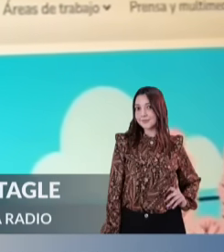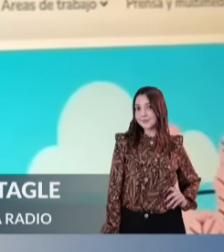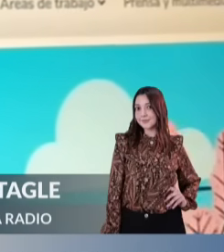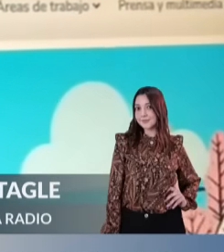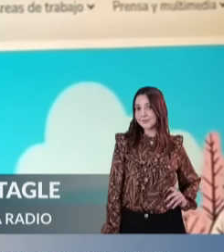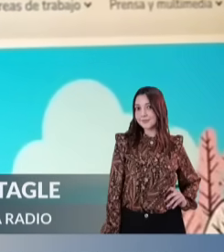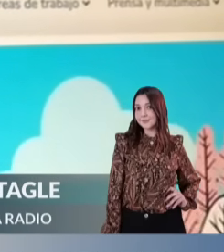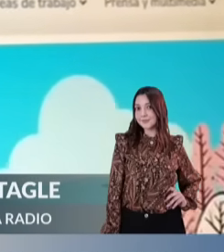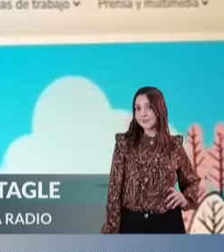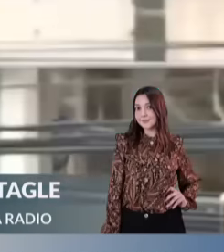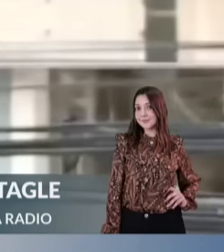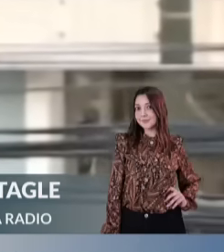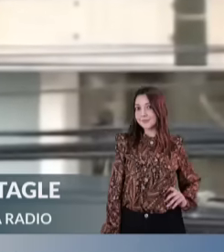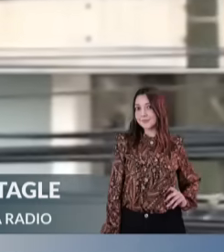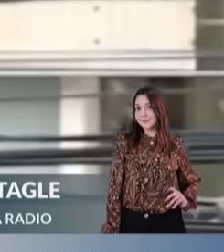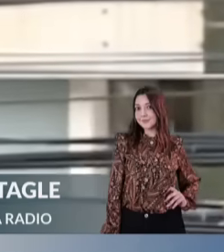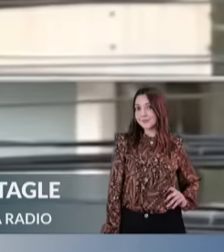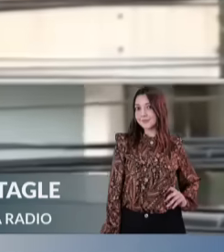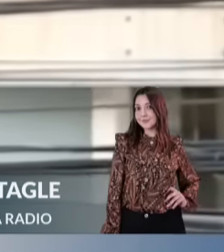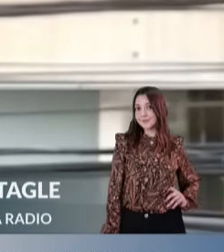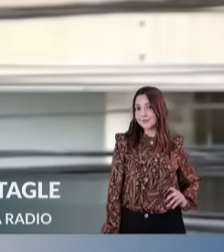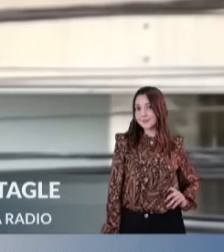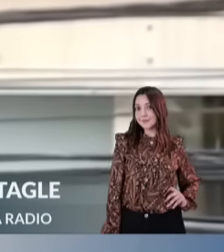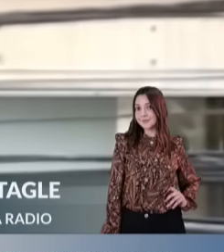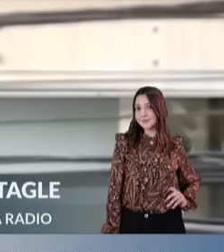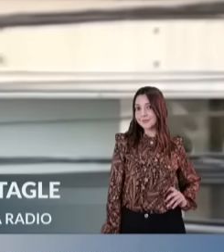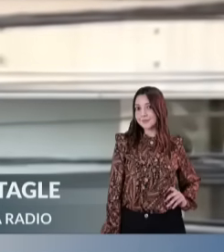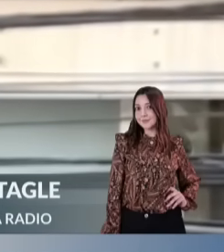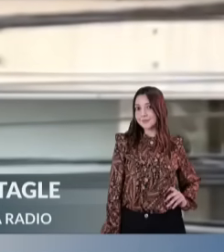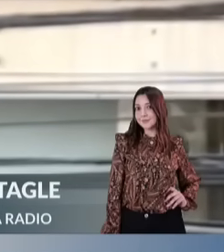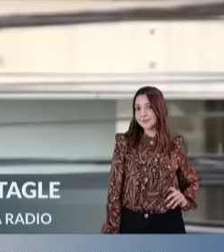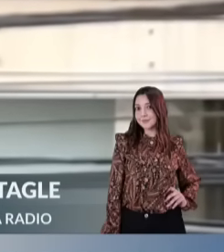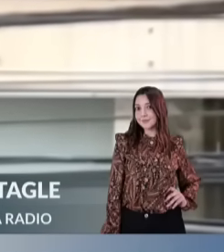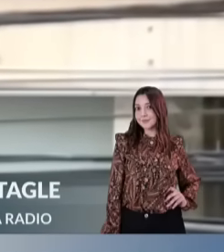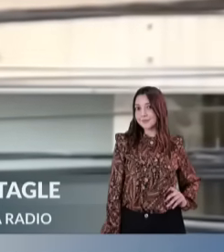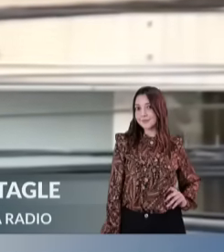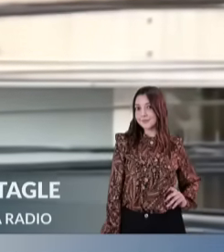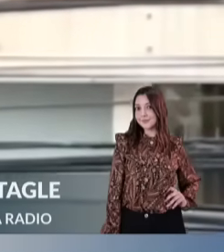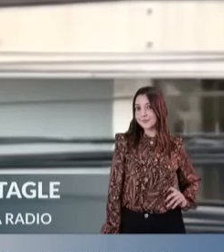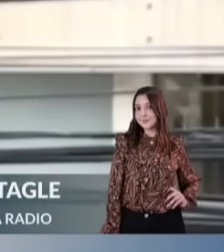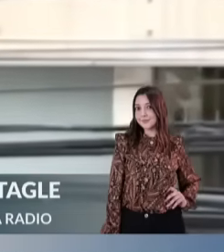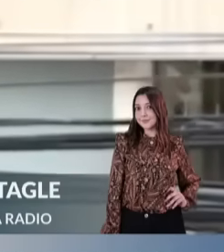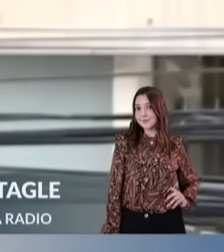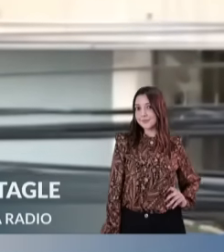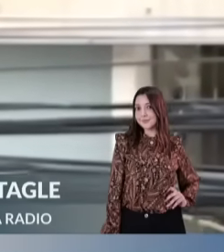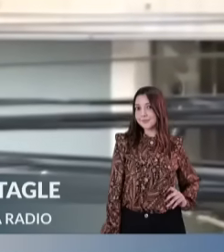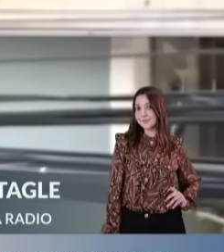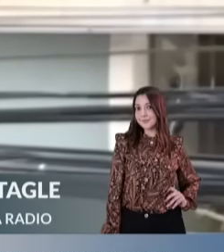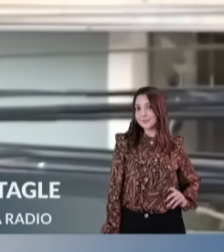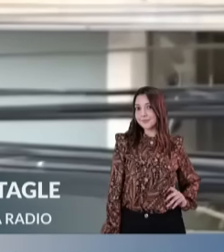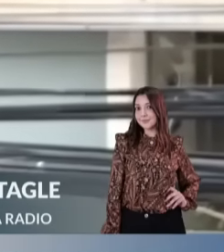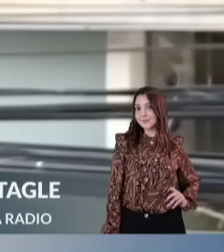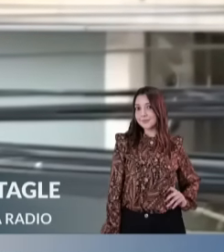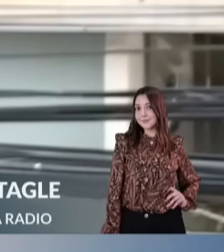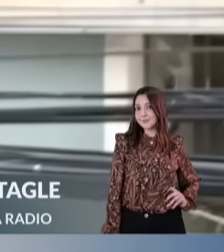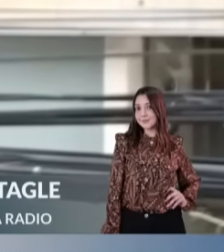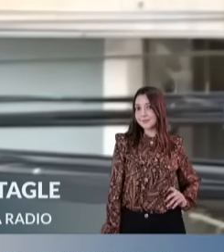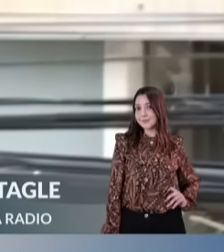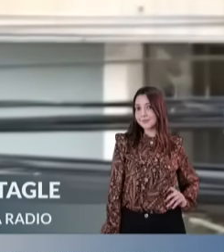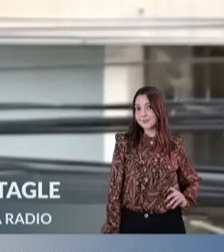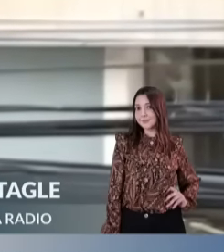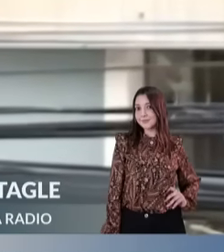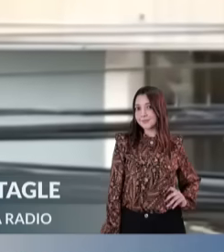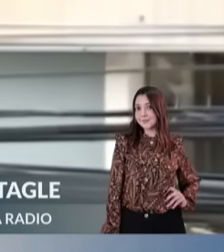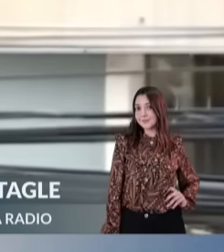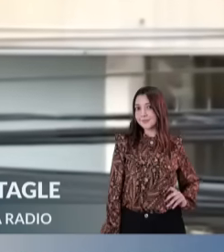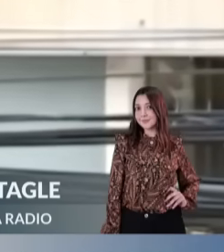ser el primer cónclave después de que se conociera este escándalo derivado del caso Fundaciones. Así que, por supuesto, vamos a estar muy